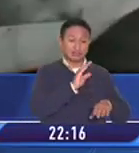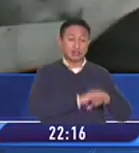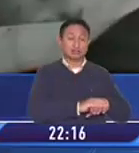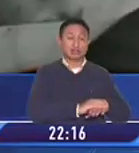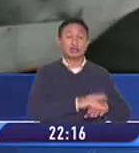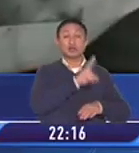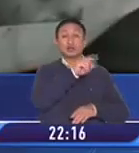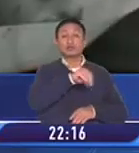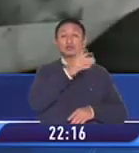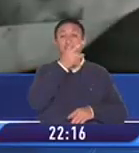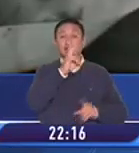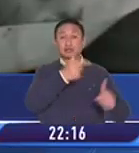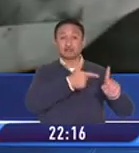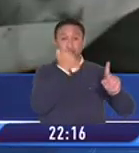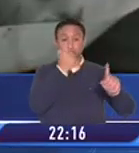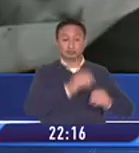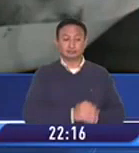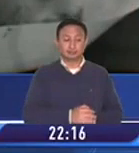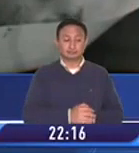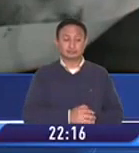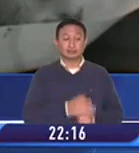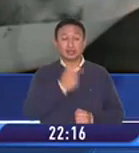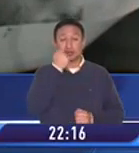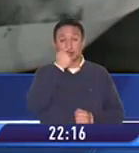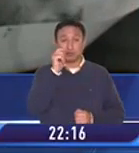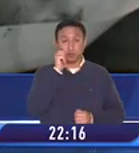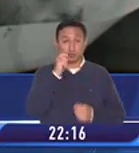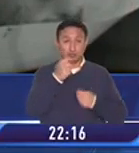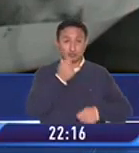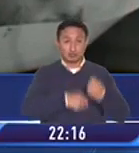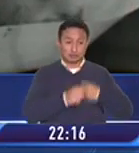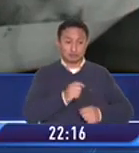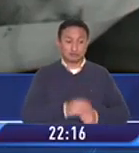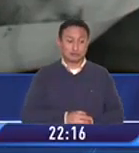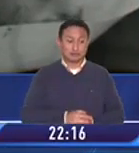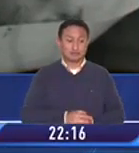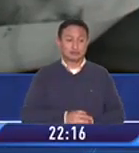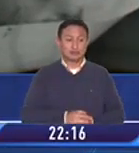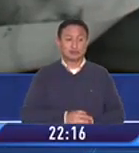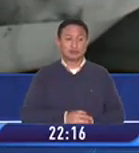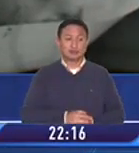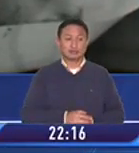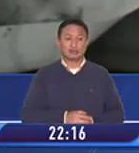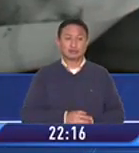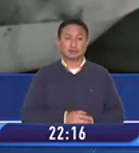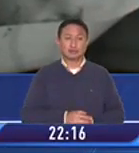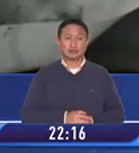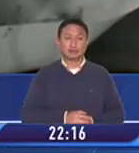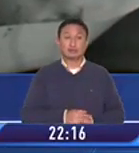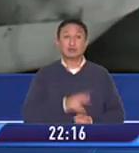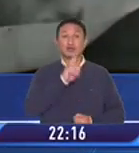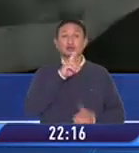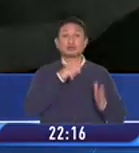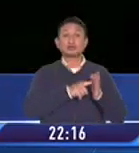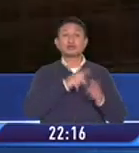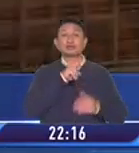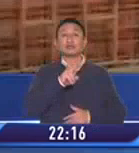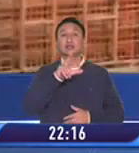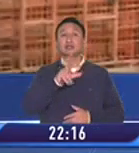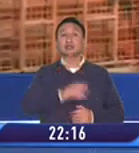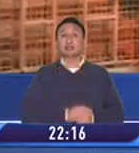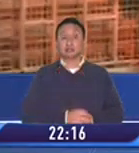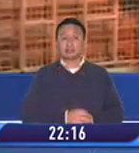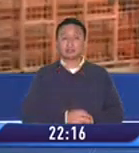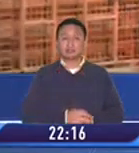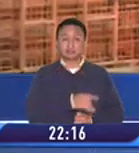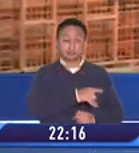en el 2017 y por tráfico de sustancias sujetas a fiscalización este 2023. En